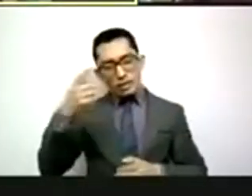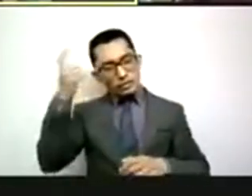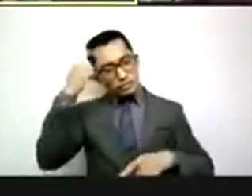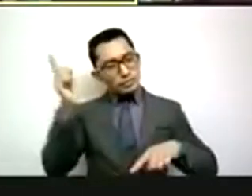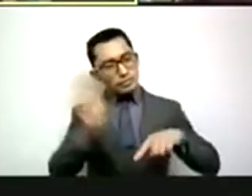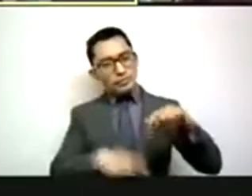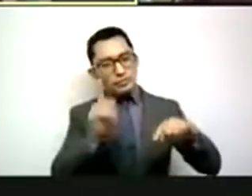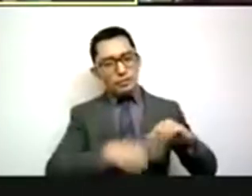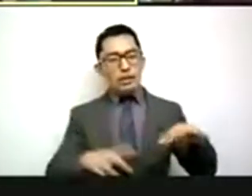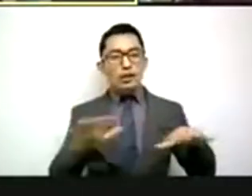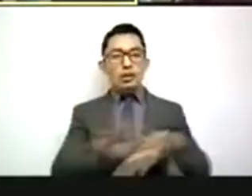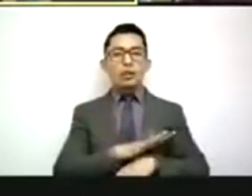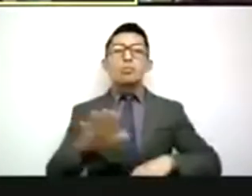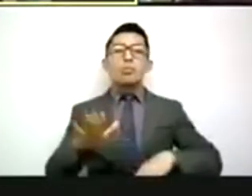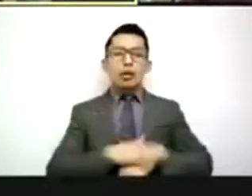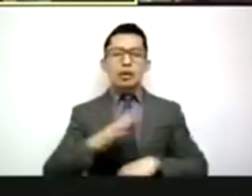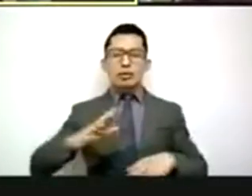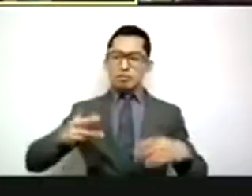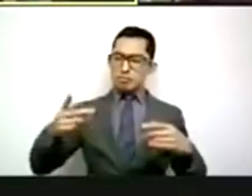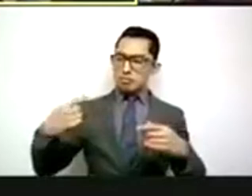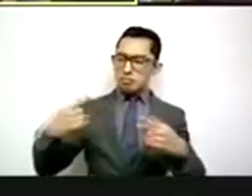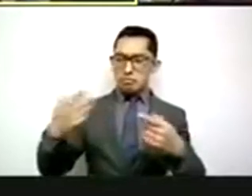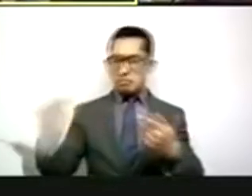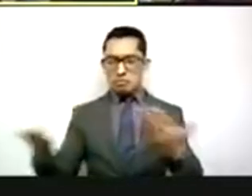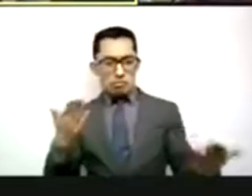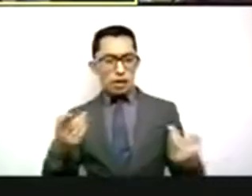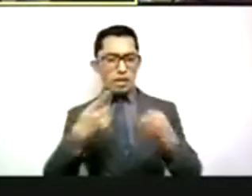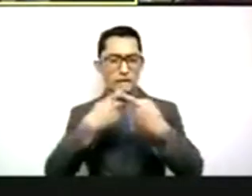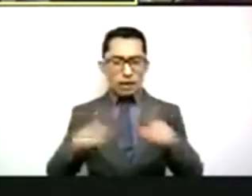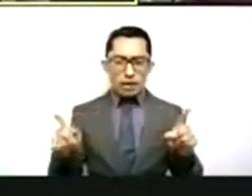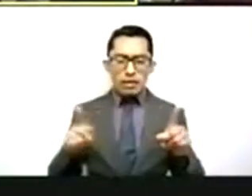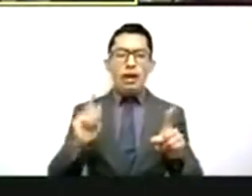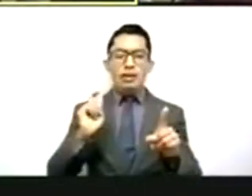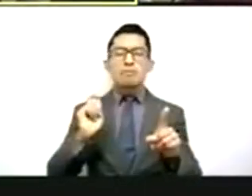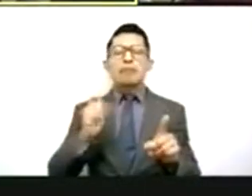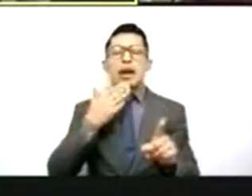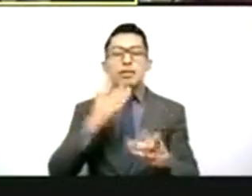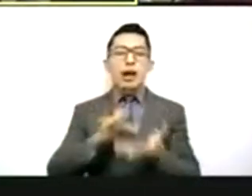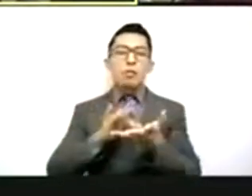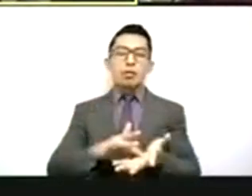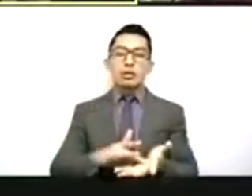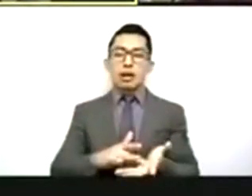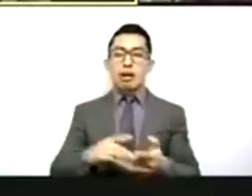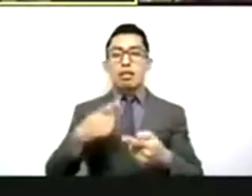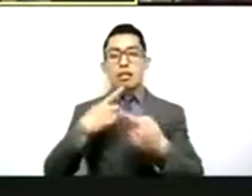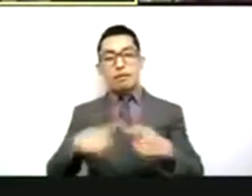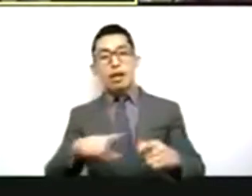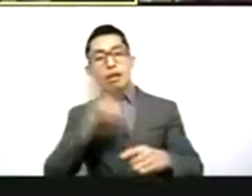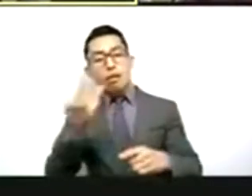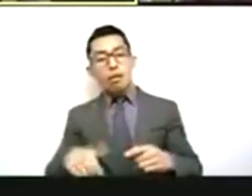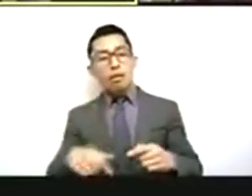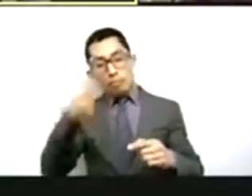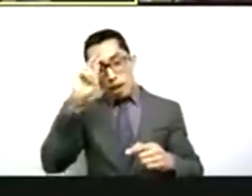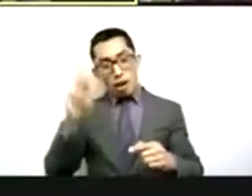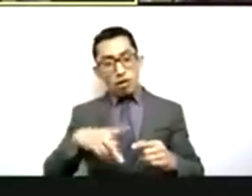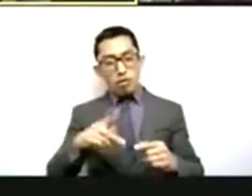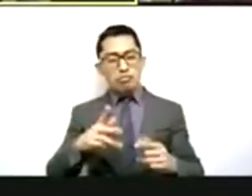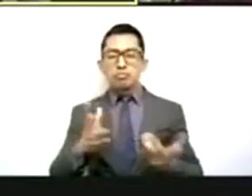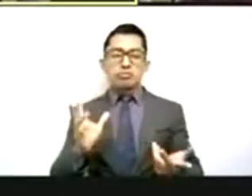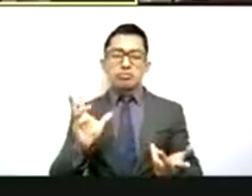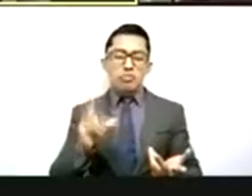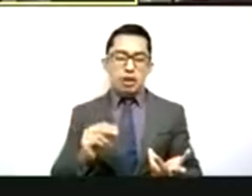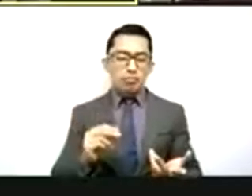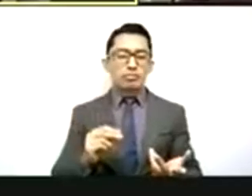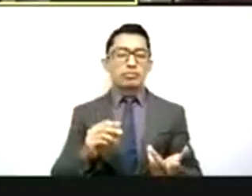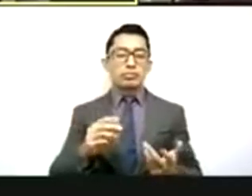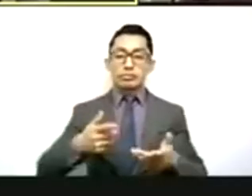diferencia siempre debe sumar, jamás restar. Por último, quisiera destacar que en esta sentencia, en caso